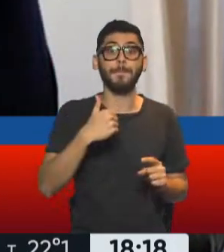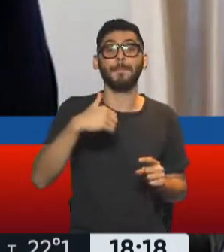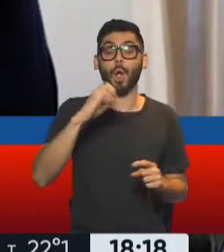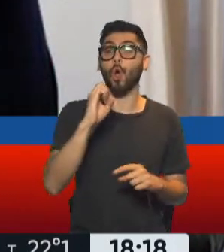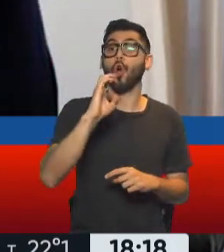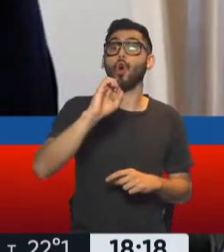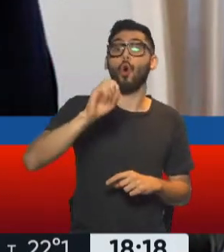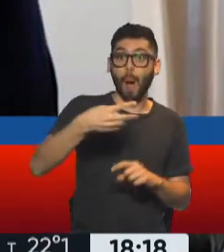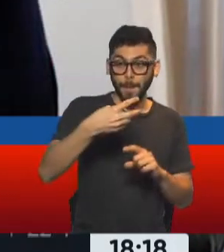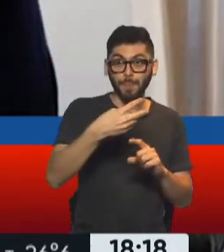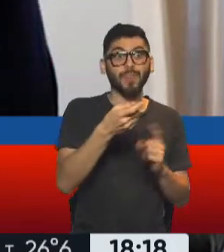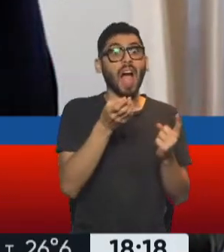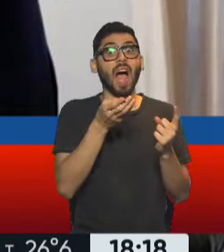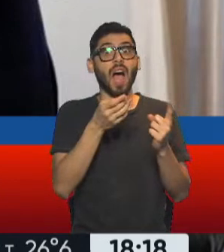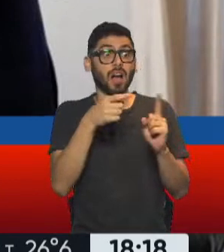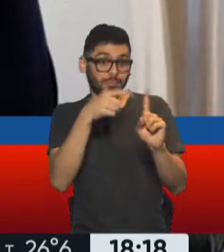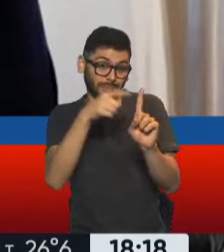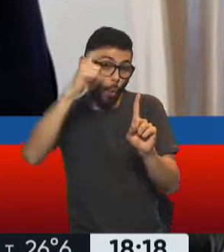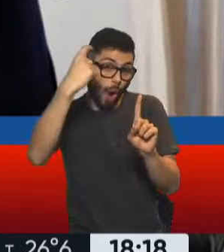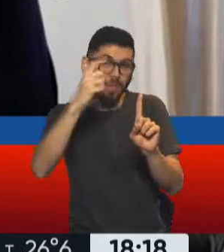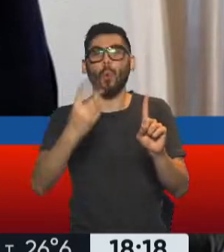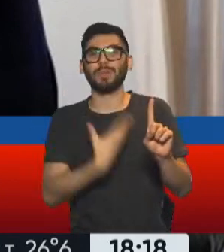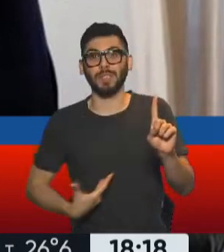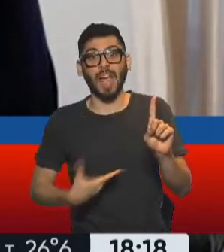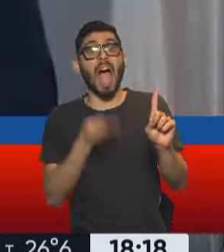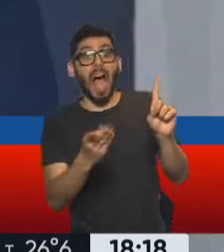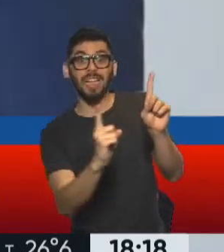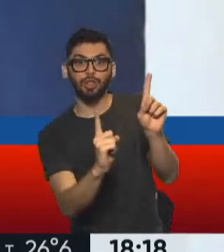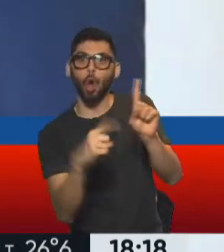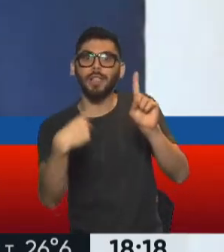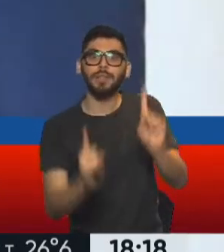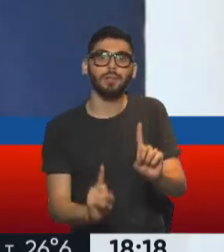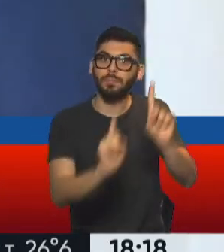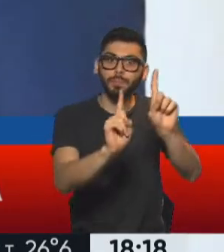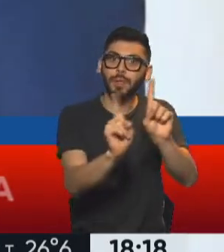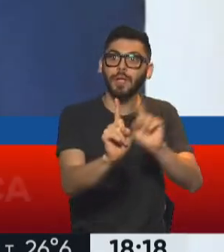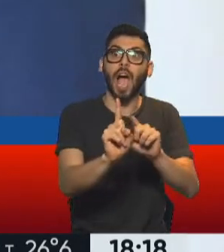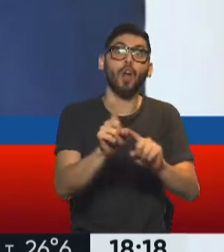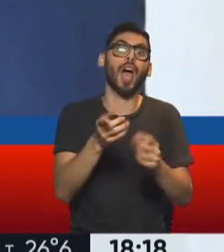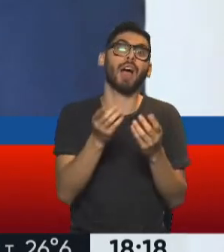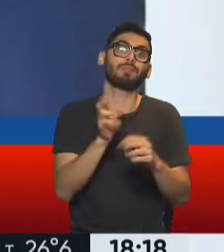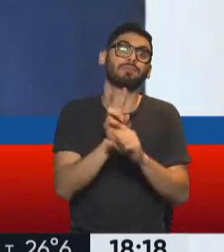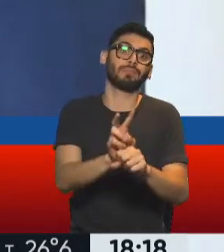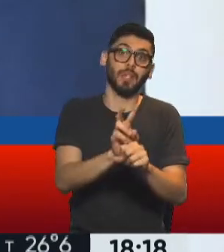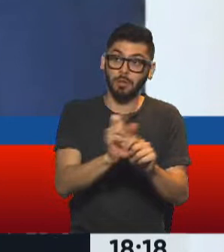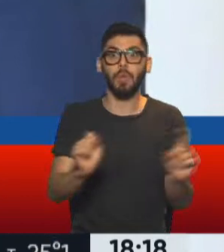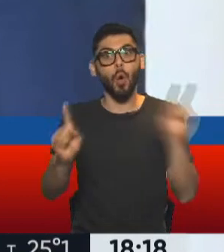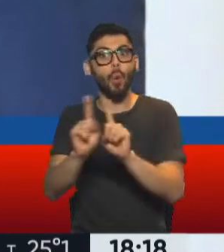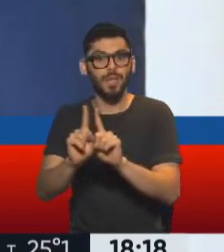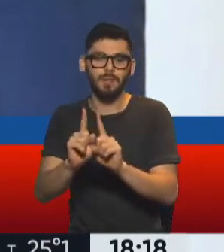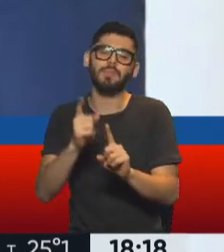muy cercana y que el gobierno valora mucho su presencia en buenos aires- lógicamente por esa relación más allá de la agenda que fue